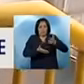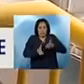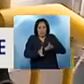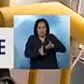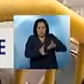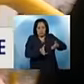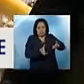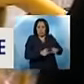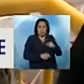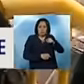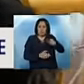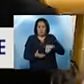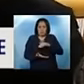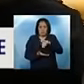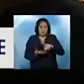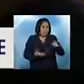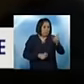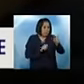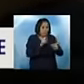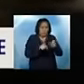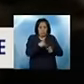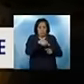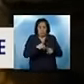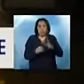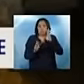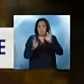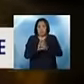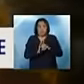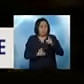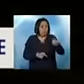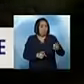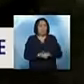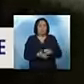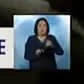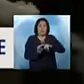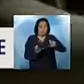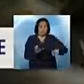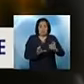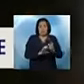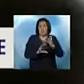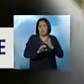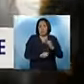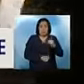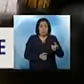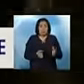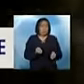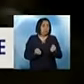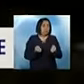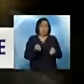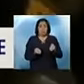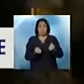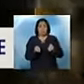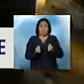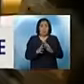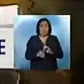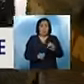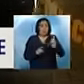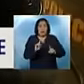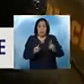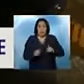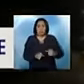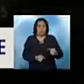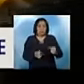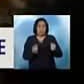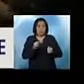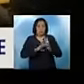en medio de la protesta. Ajá. Estas personas, por ejemplo, han tenido que bajar de las unidades y los conductores tienen que estar ahí. A algunos vehículos les han bajado las llantas,